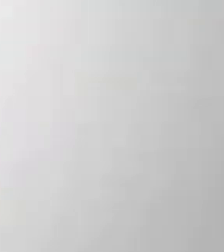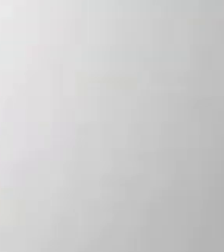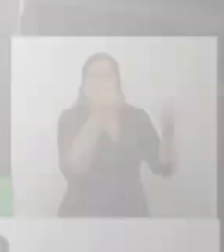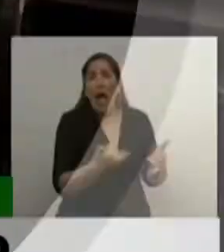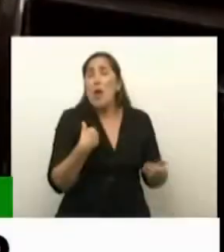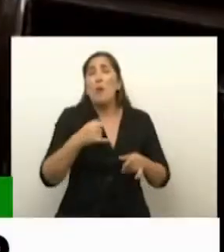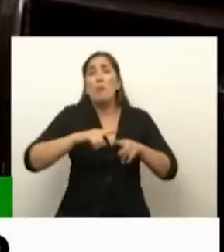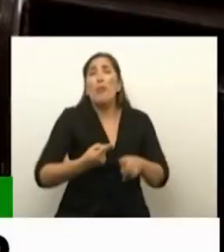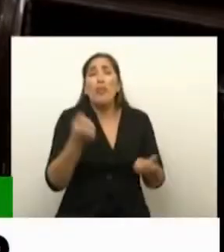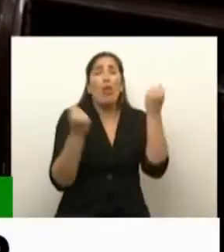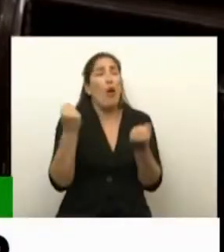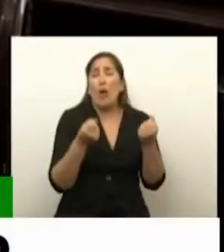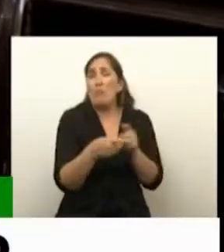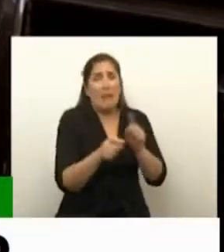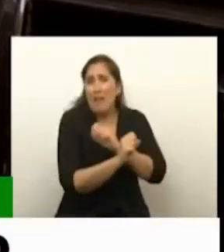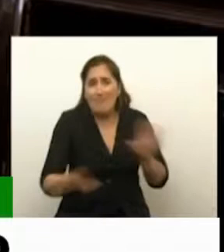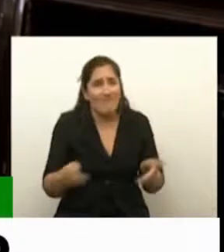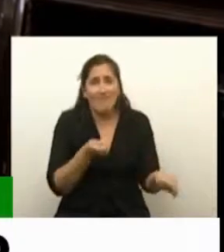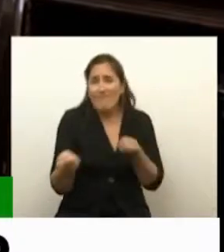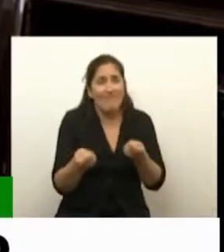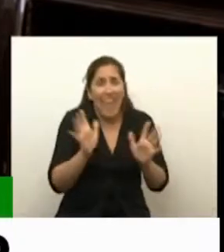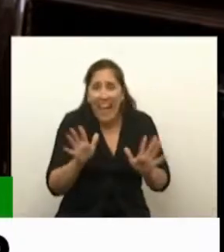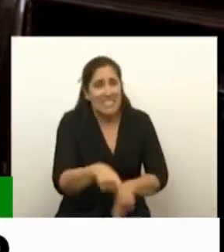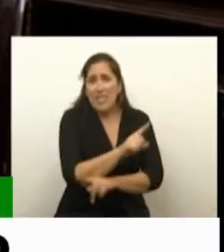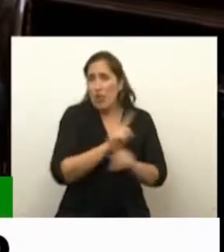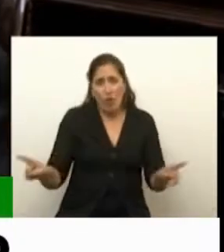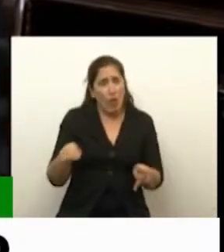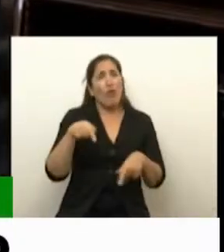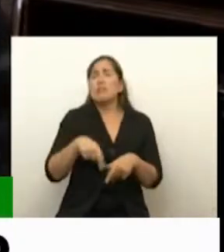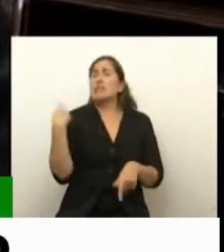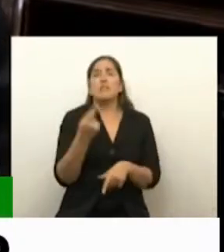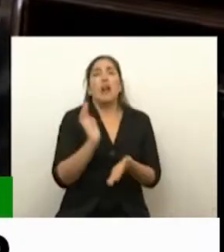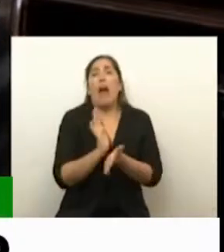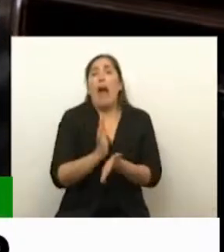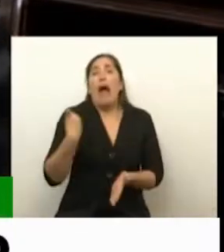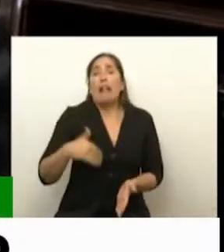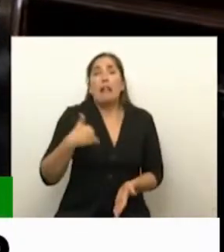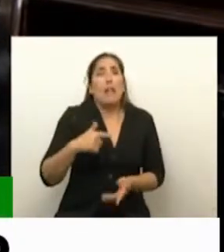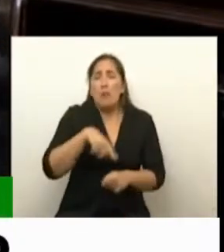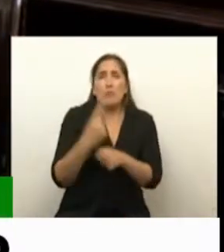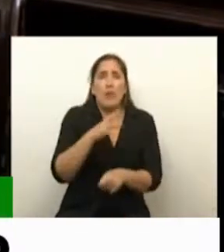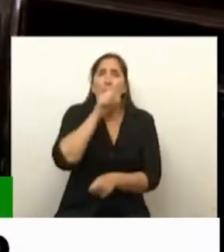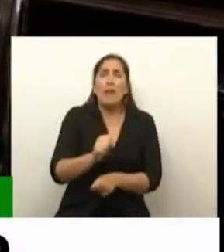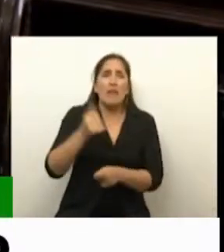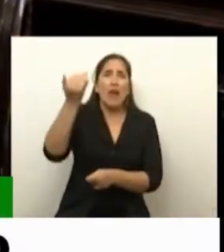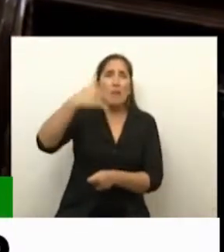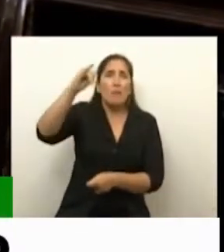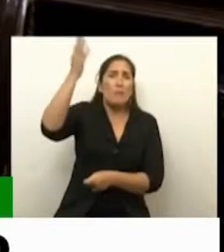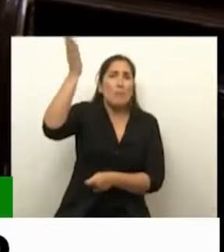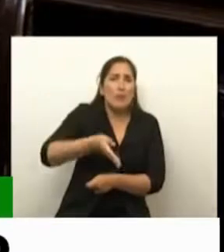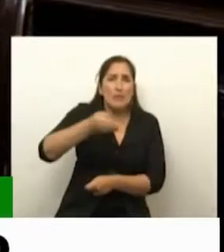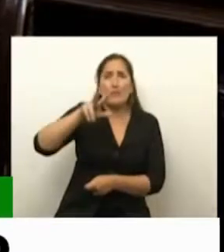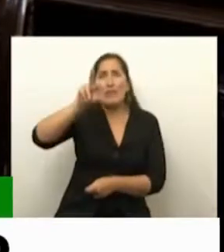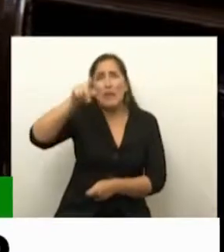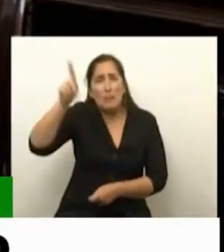inserción. No es el rumbo correcto, lo venimos diciendo. No soportaba la Argentina tasa del 30%, tampoco del